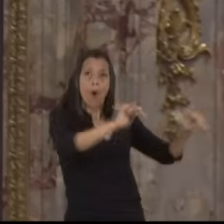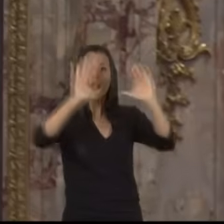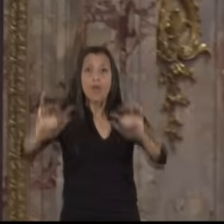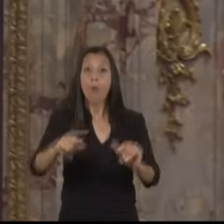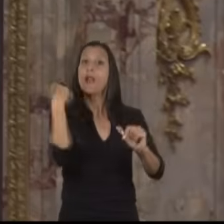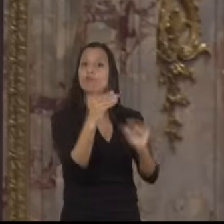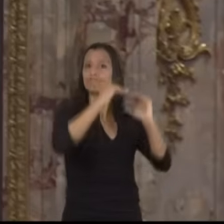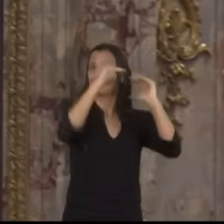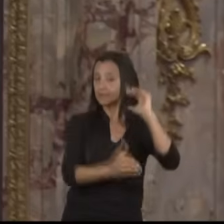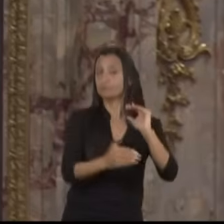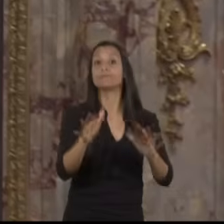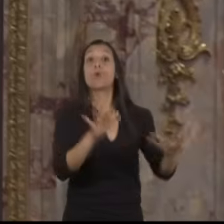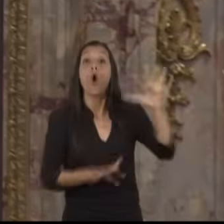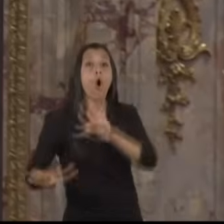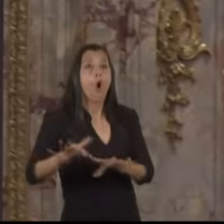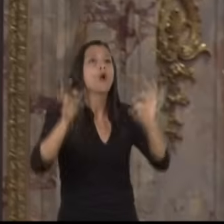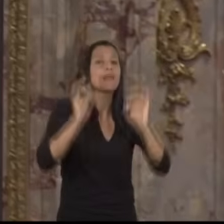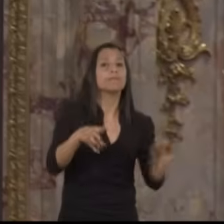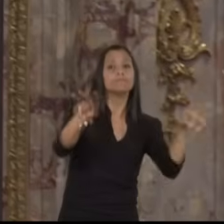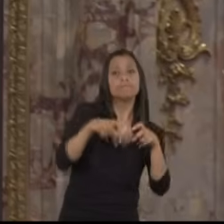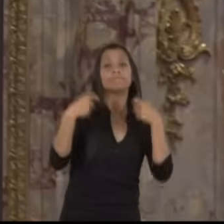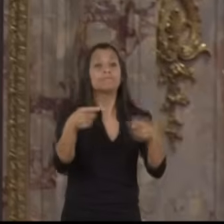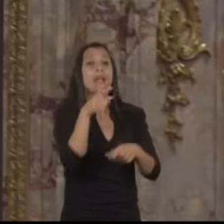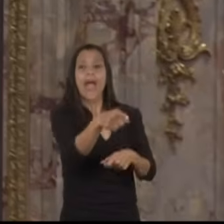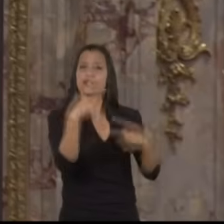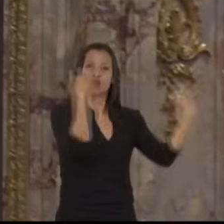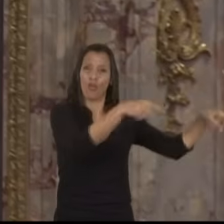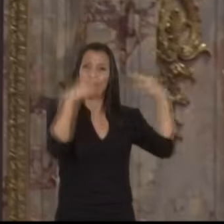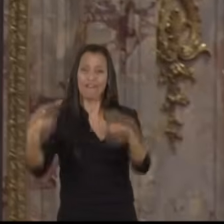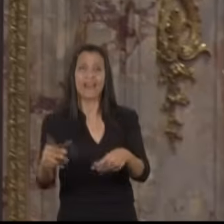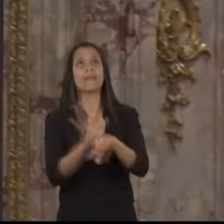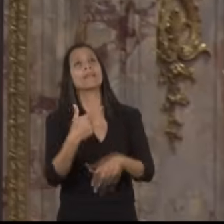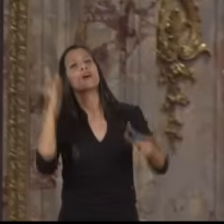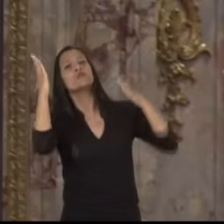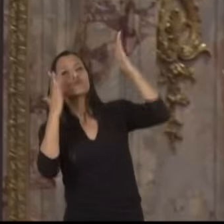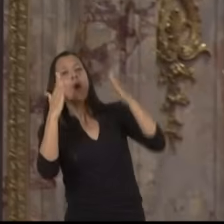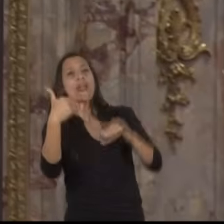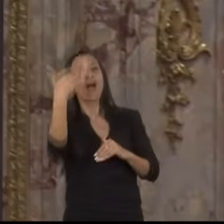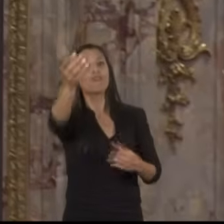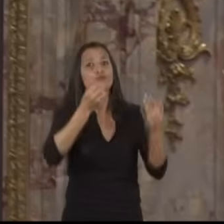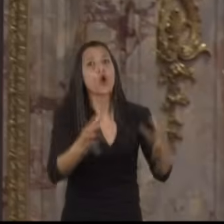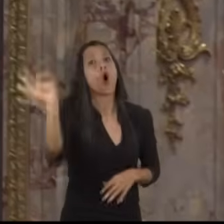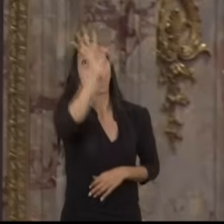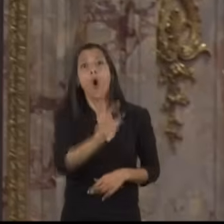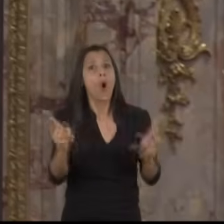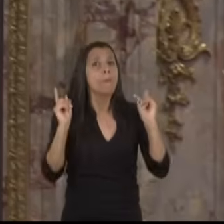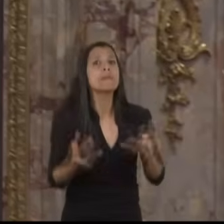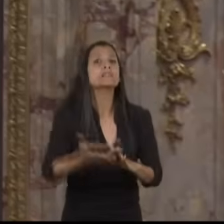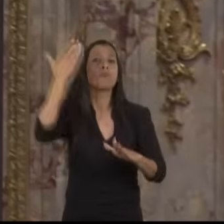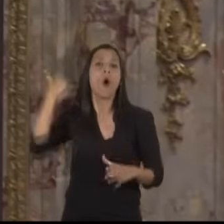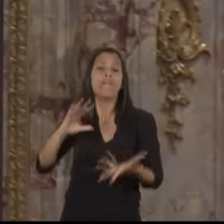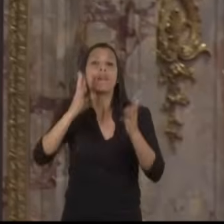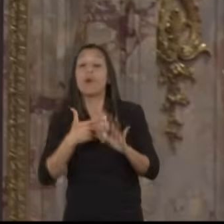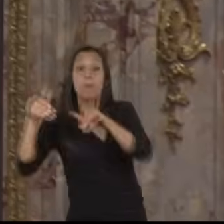orden fiscal y el superávit son la diferencia entre poder soñar con un futuro mejor o vivir encerrados en un tormentoso y